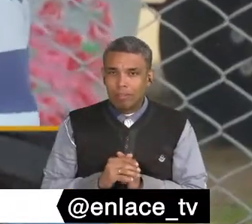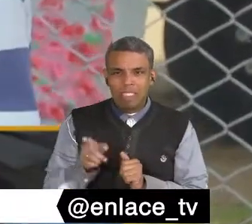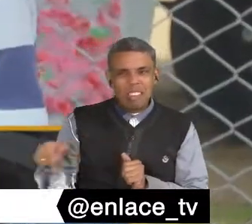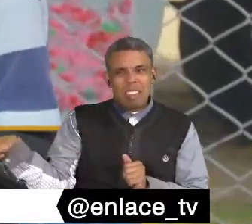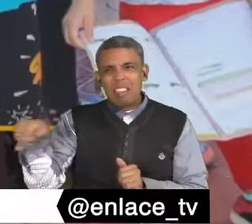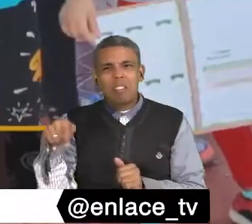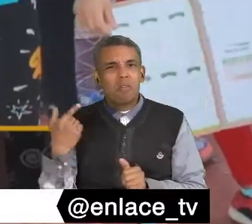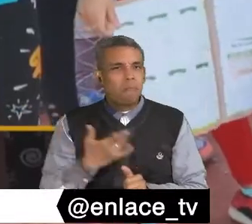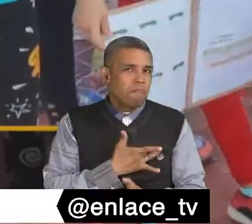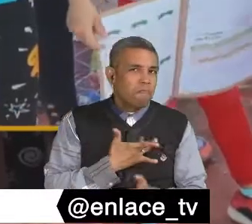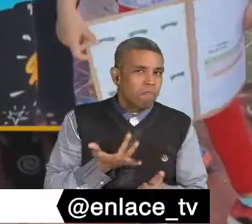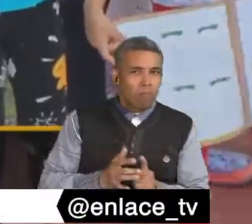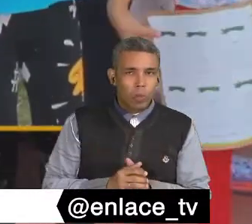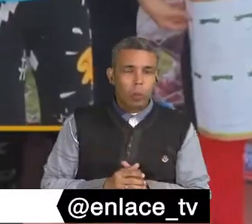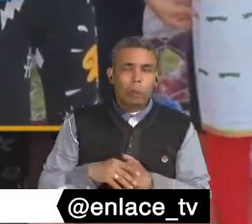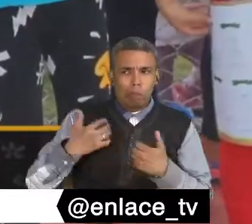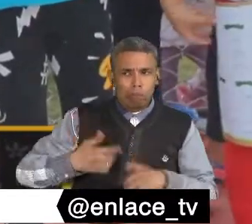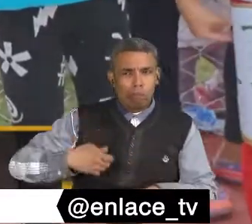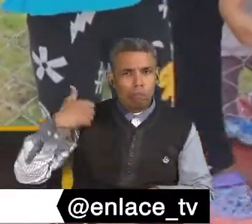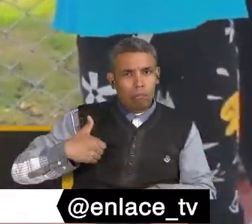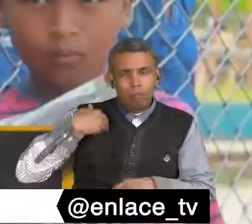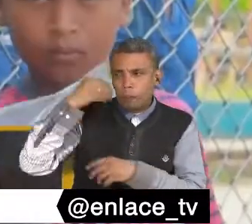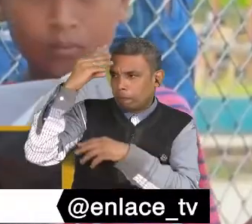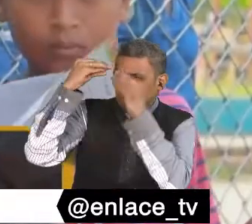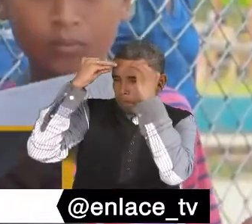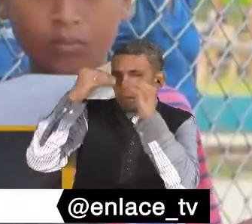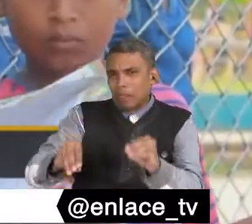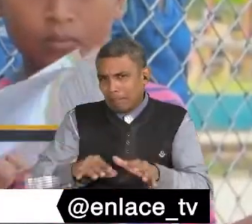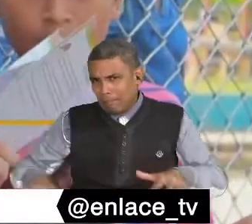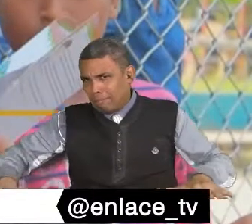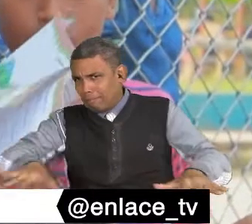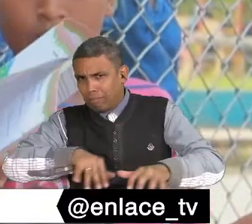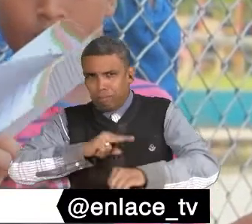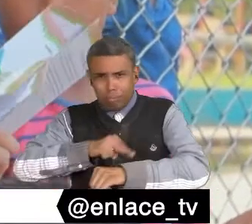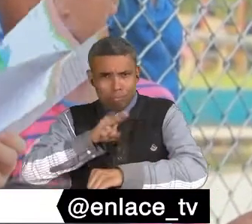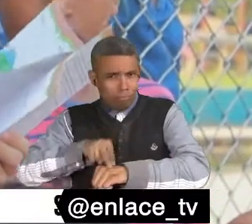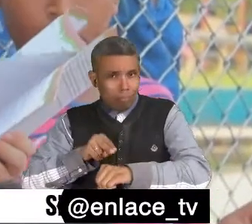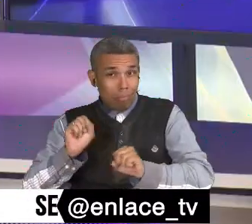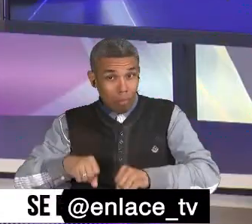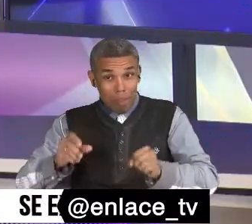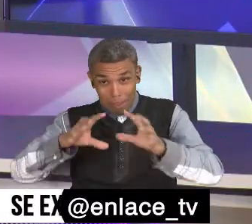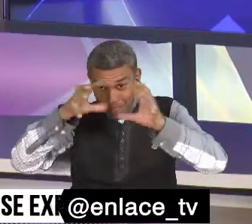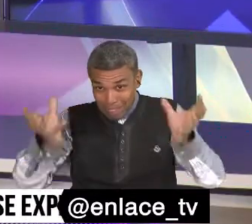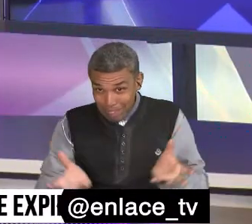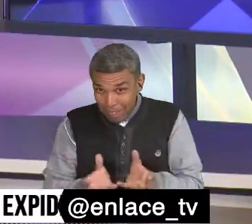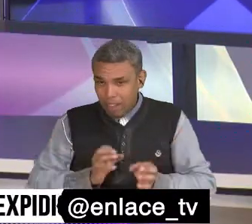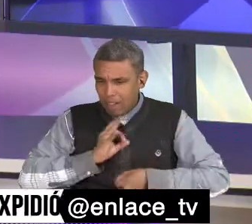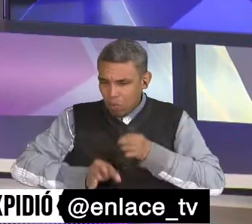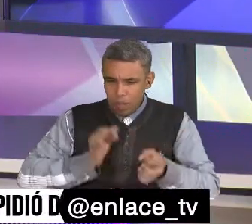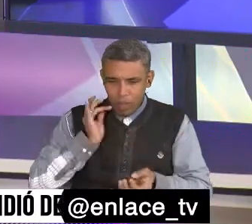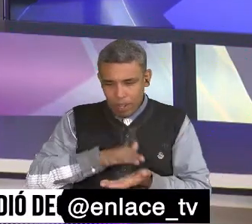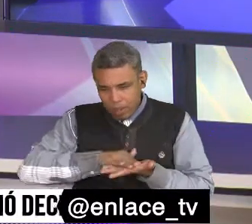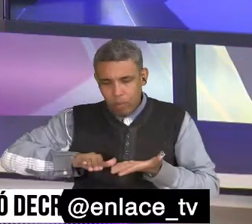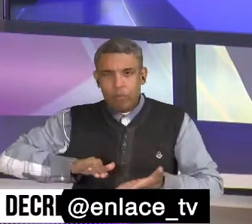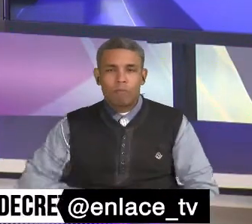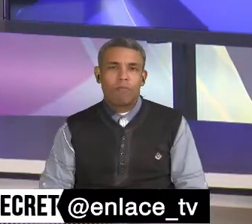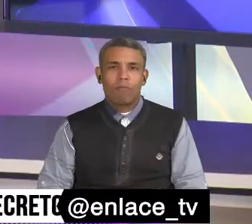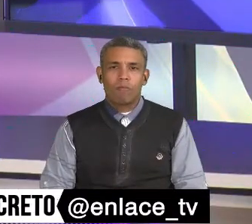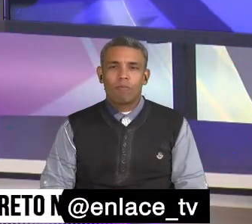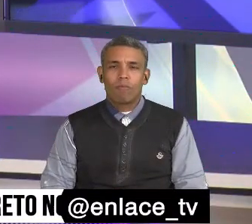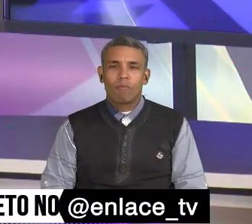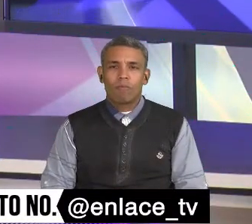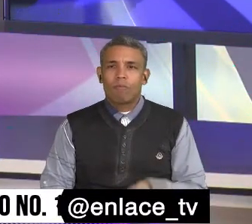acciones adquieren herramientas para trabajar por conservar el medio ambiente y cuidar el planeta. En otros hechos, la Inspección de